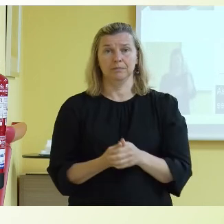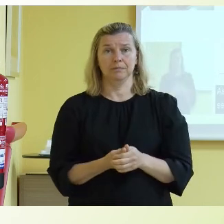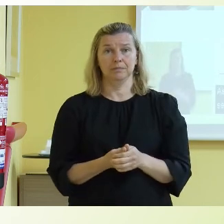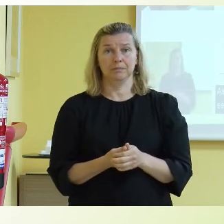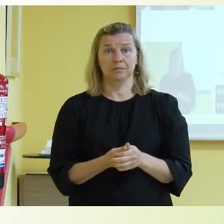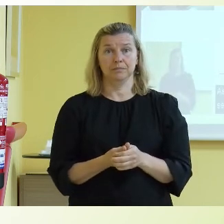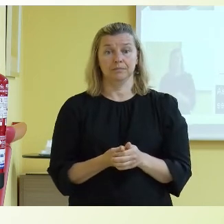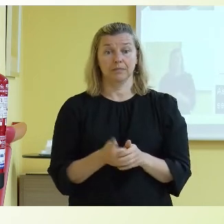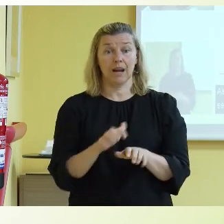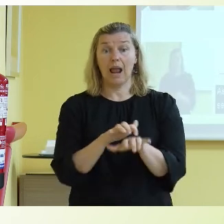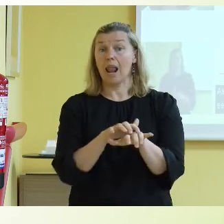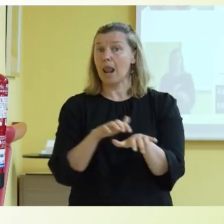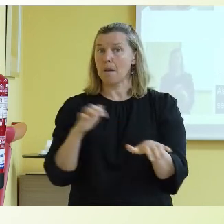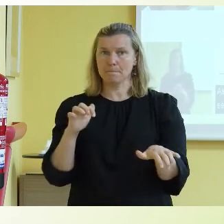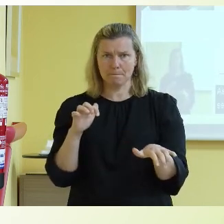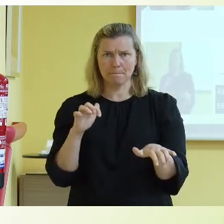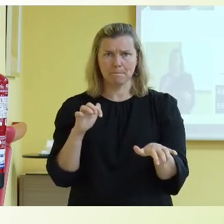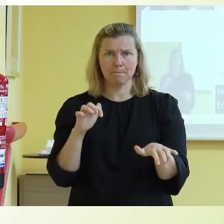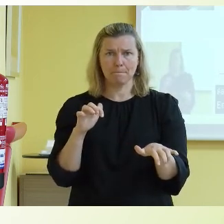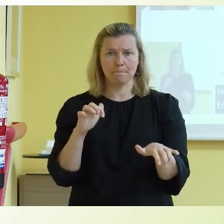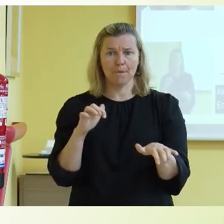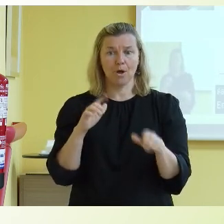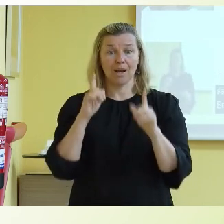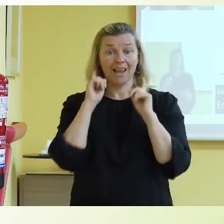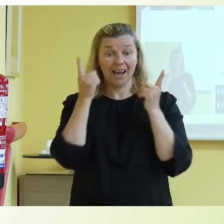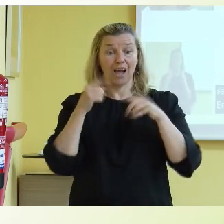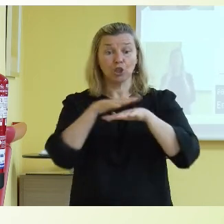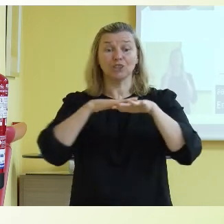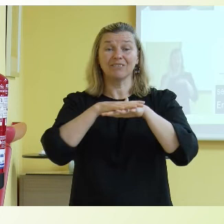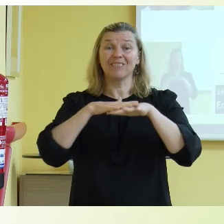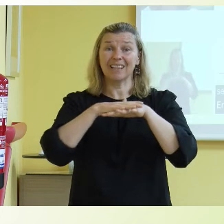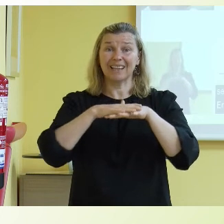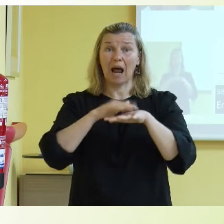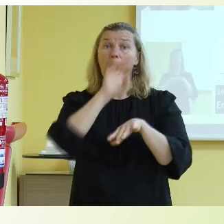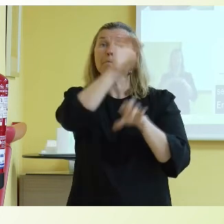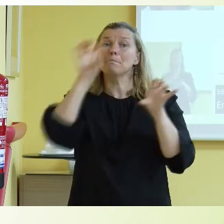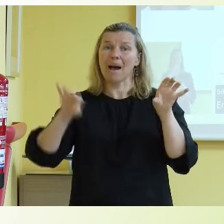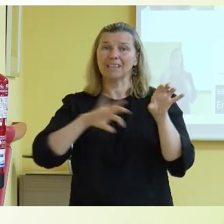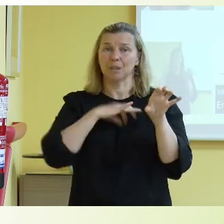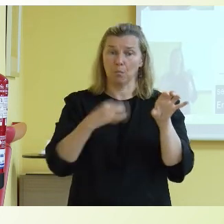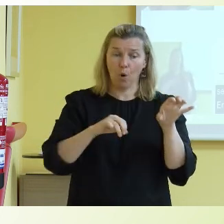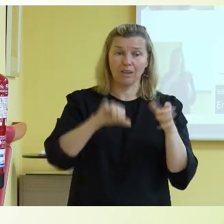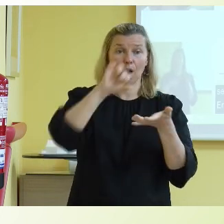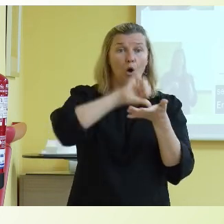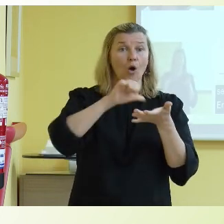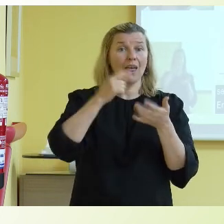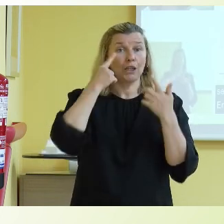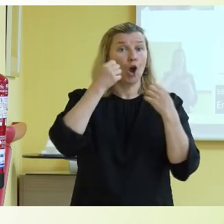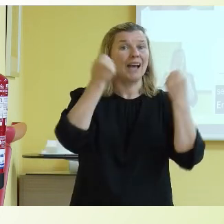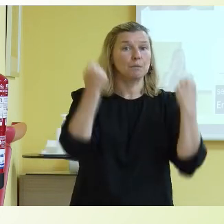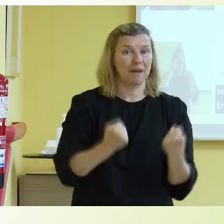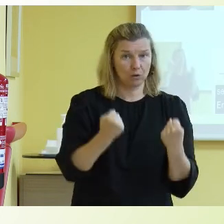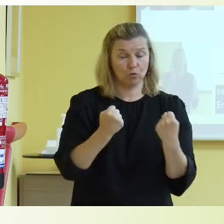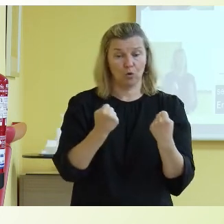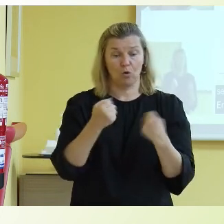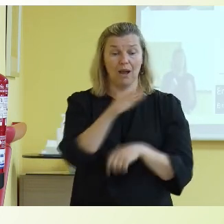En la mayoría de ellos se puede filtrar por país y en el caso de los centros expertos por consulta pediátrica o de